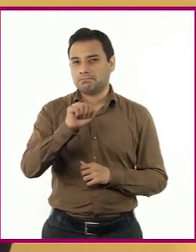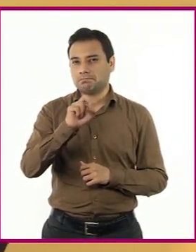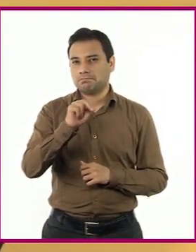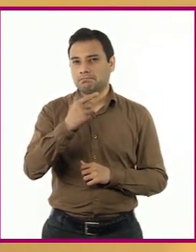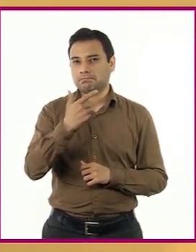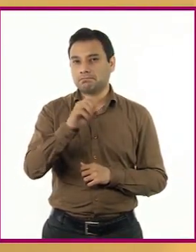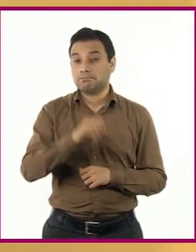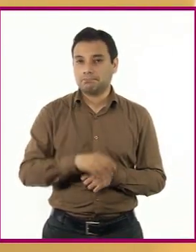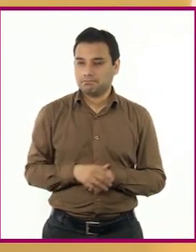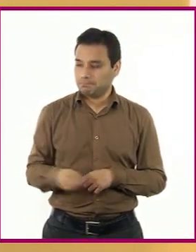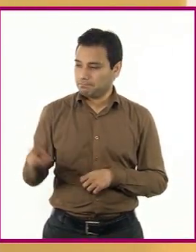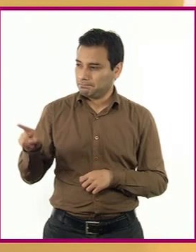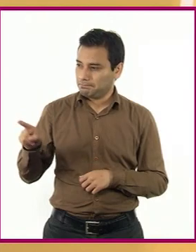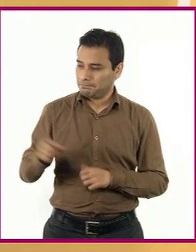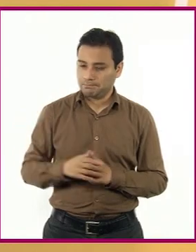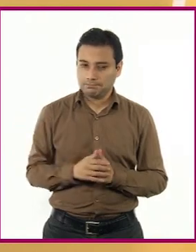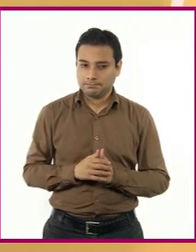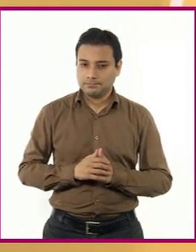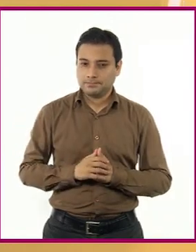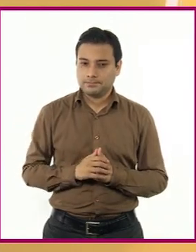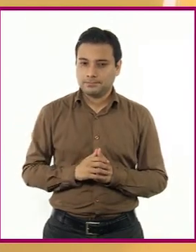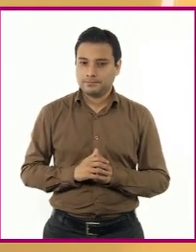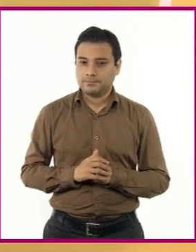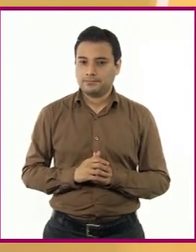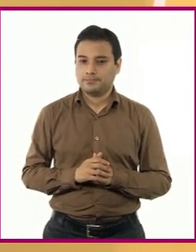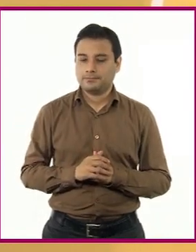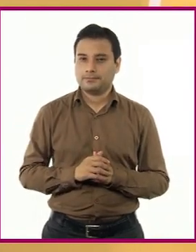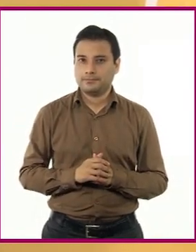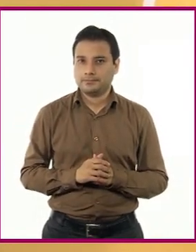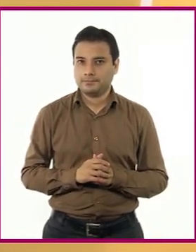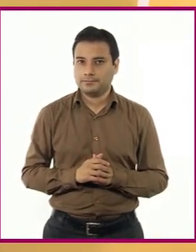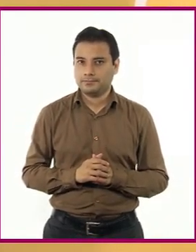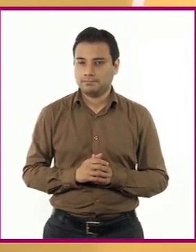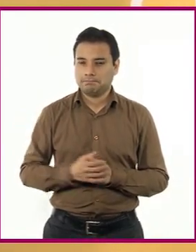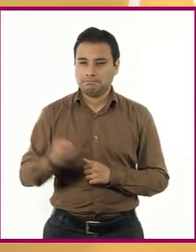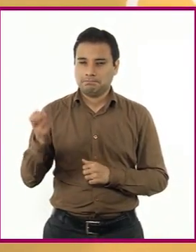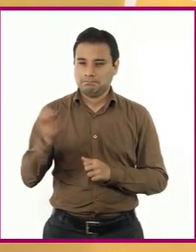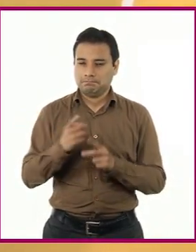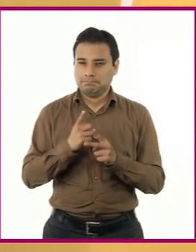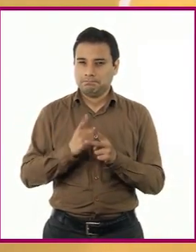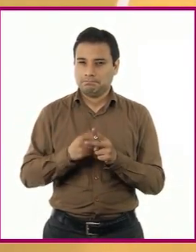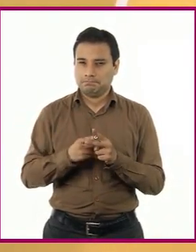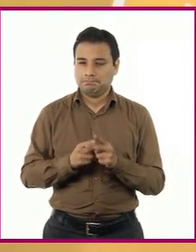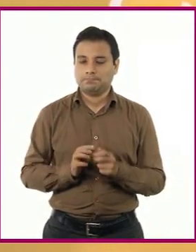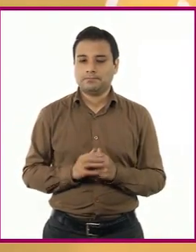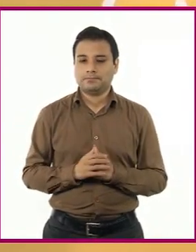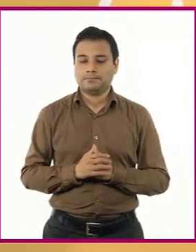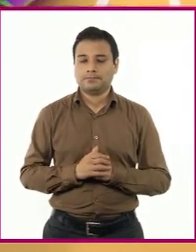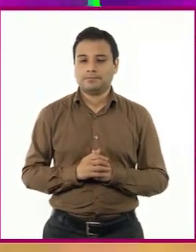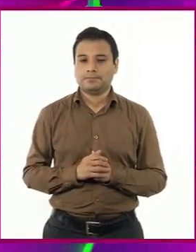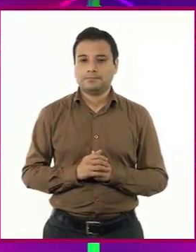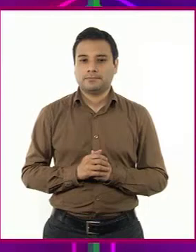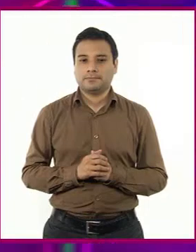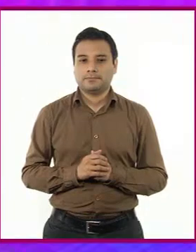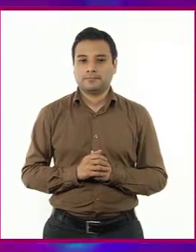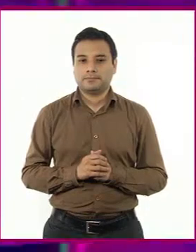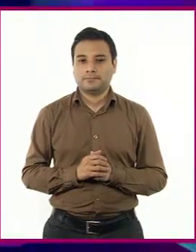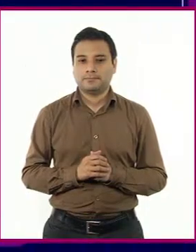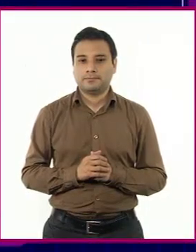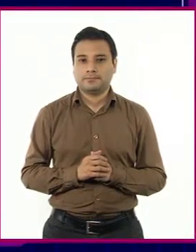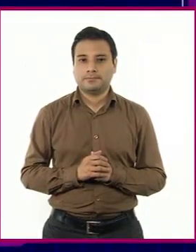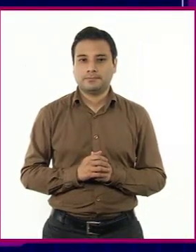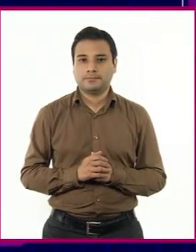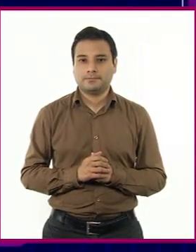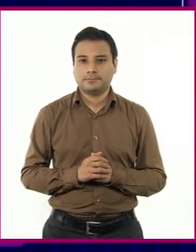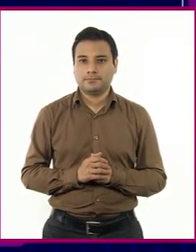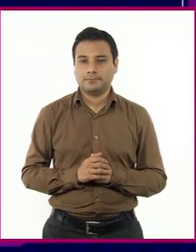de 2.4 millones menos 1.3 millones es igual a 1.1 millones. Para